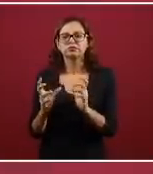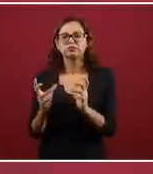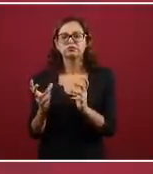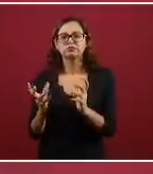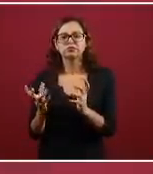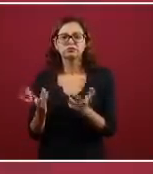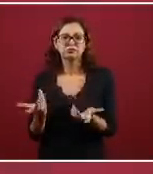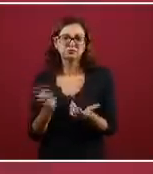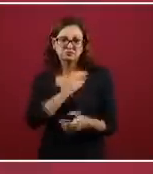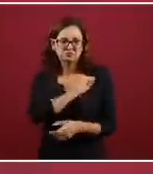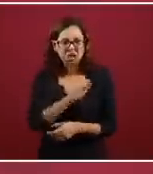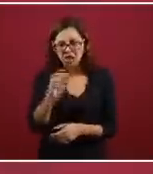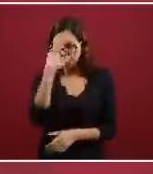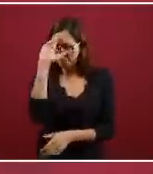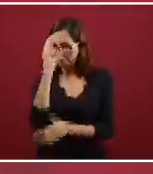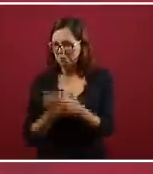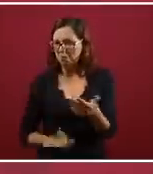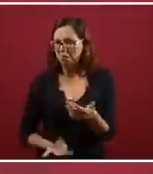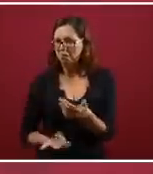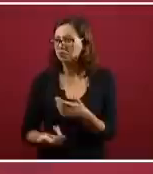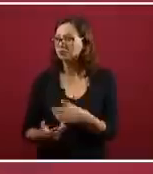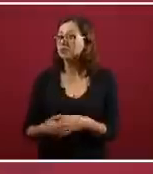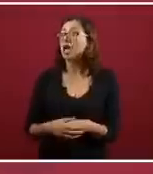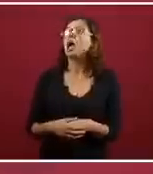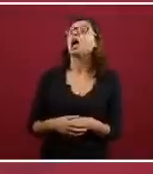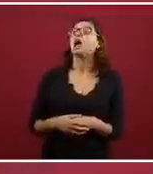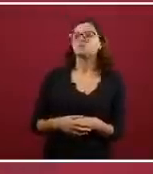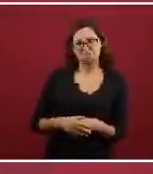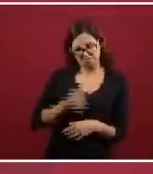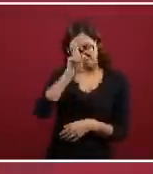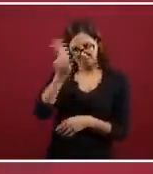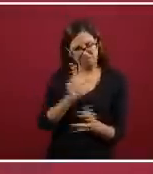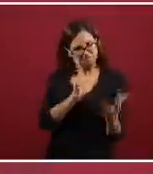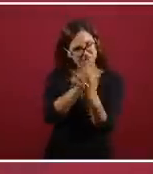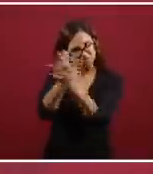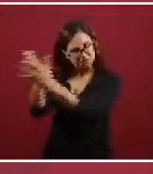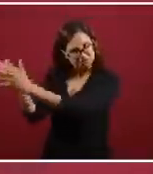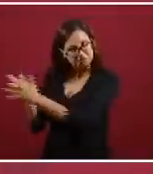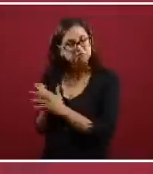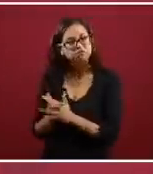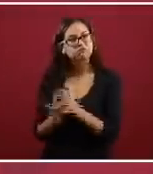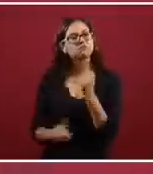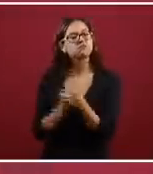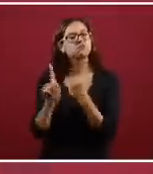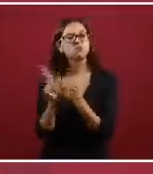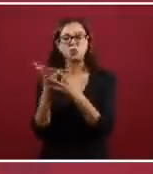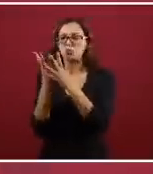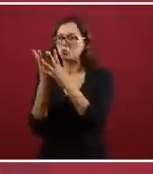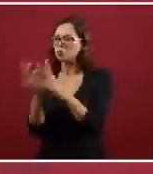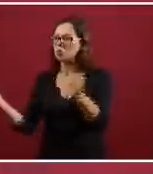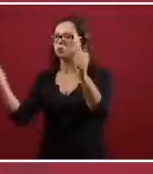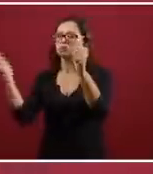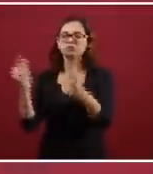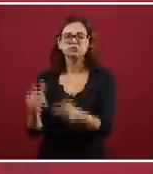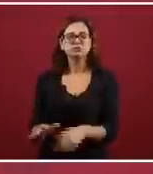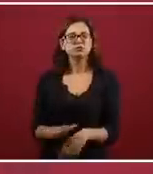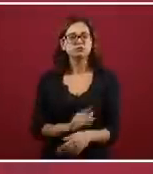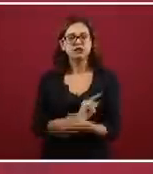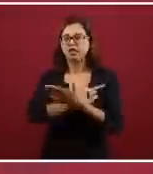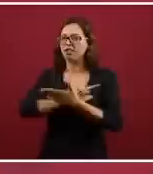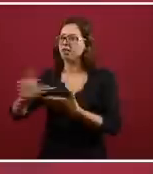a la delincuencia, a masacrarlos, porque así se va a resolver el problema, limpia.